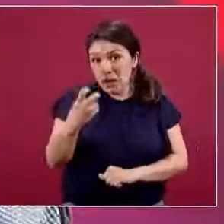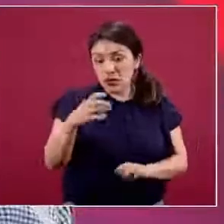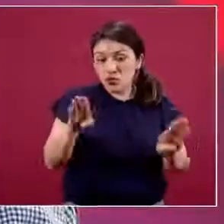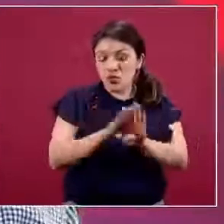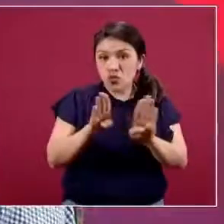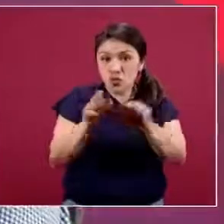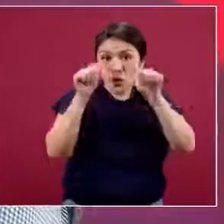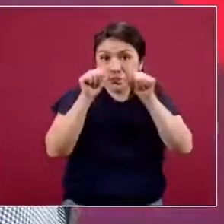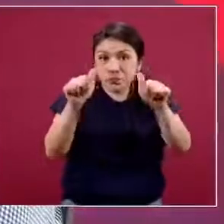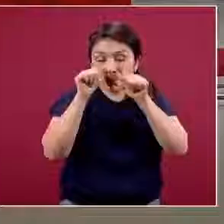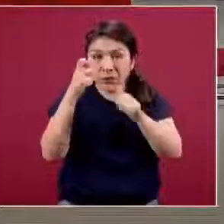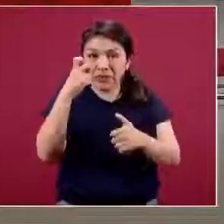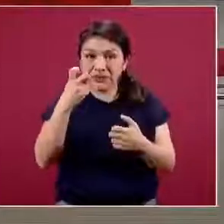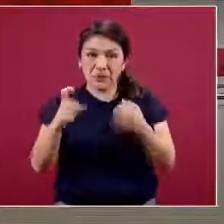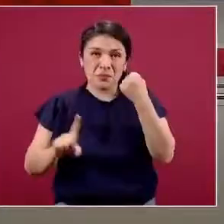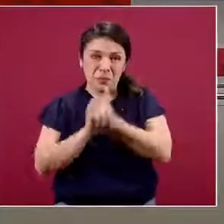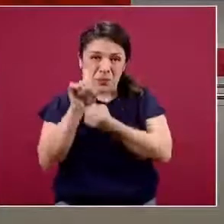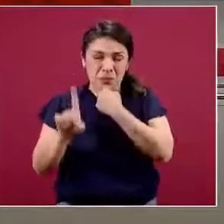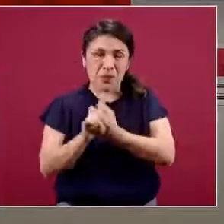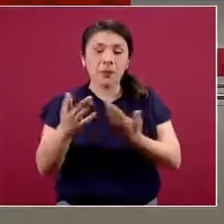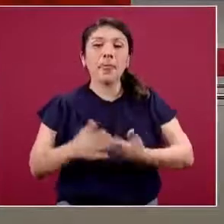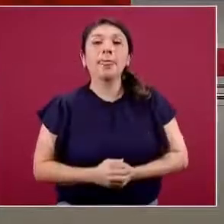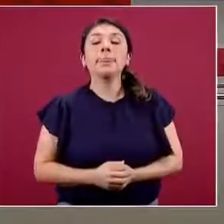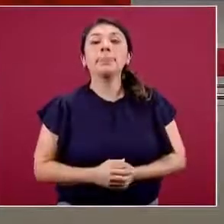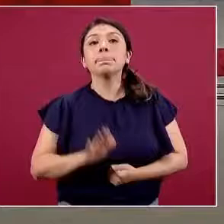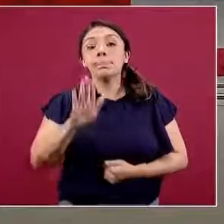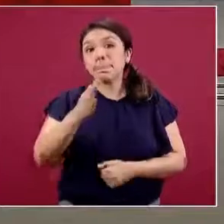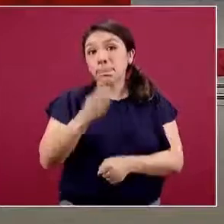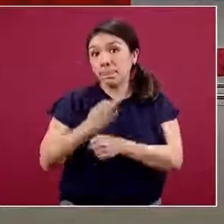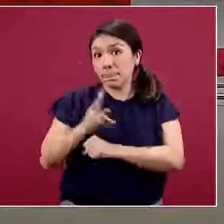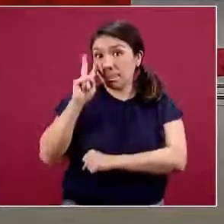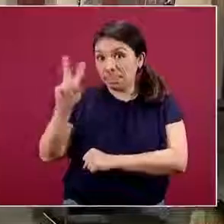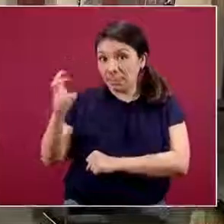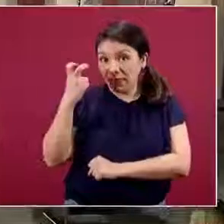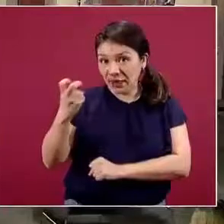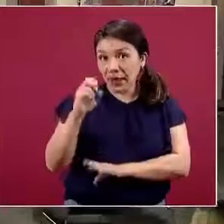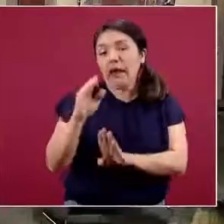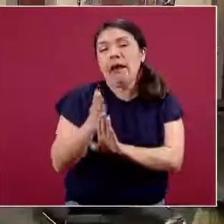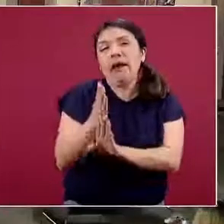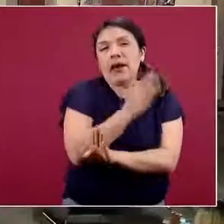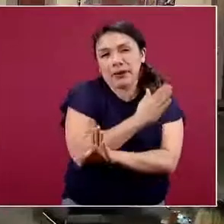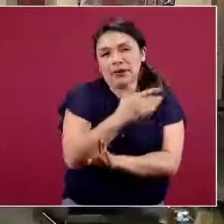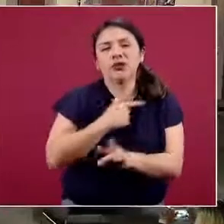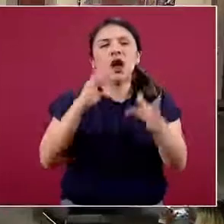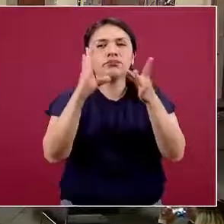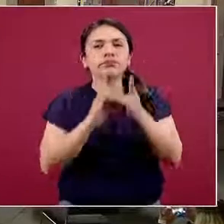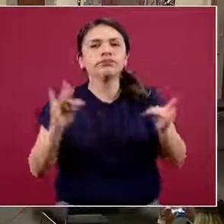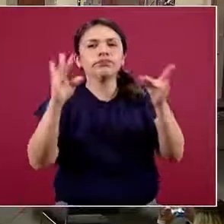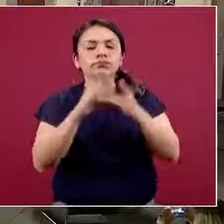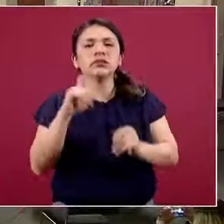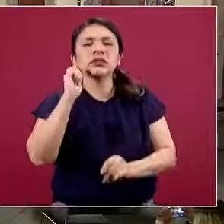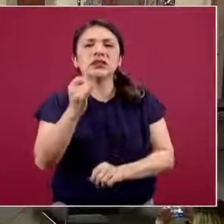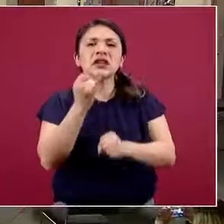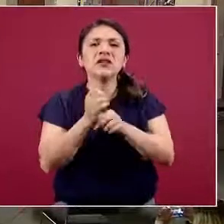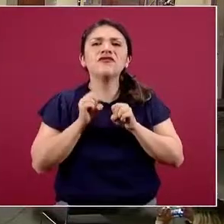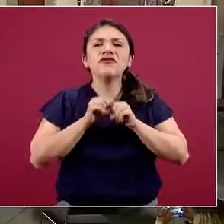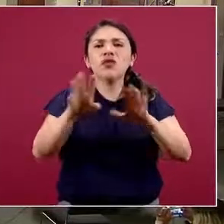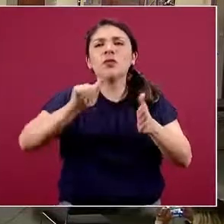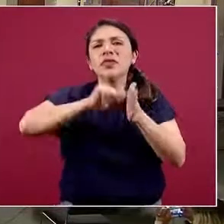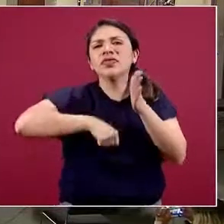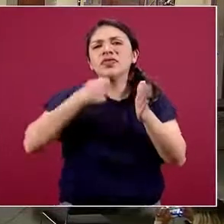este evento. Y bueno, antes de irnos a esta parte, vamos a pasar a actualizar el